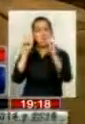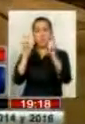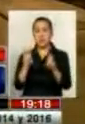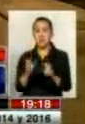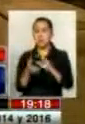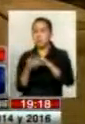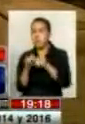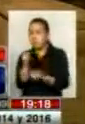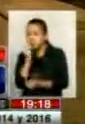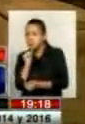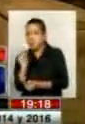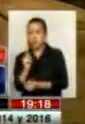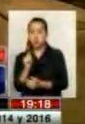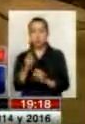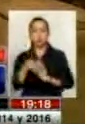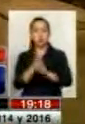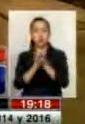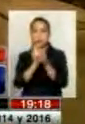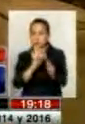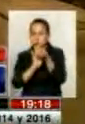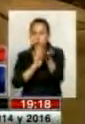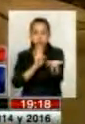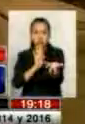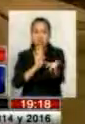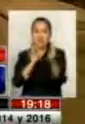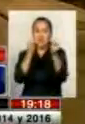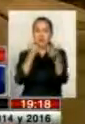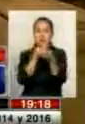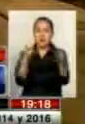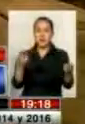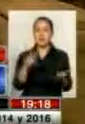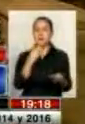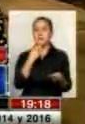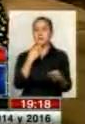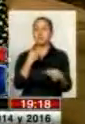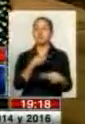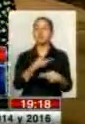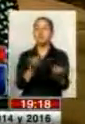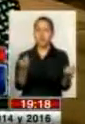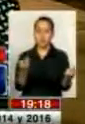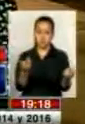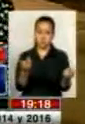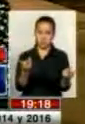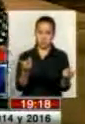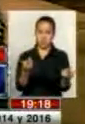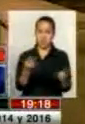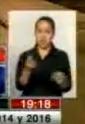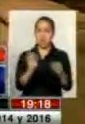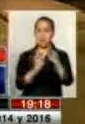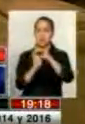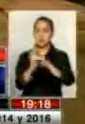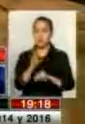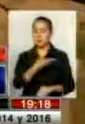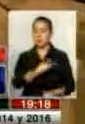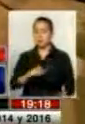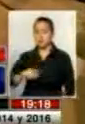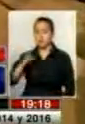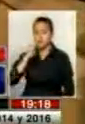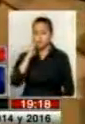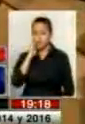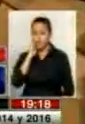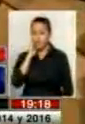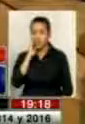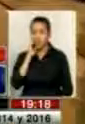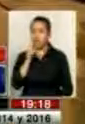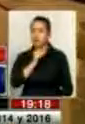secretos, que todo el mundo los vio tanto en el marco de la campaña como también en la publicación del propio programa de gobierno de la presidenta. Otros marcos de ley que no tienen